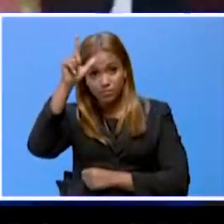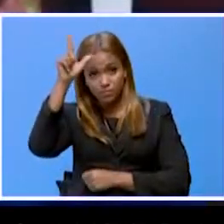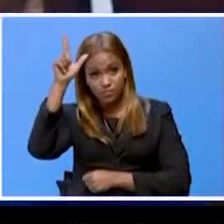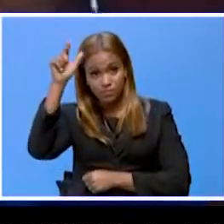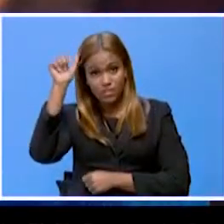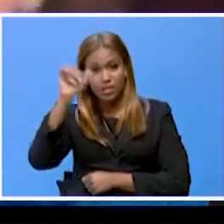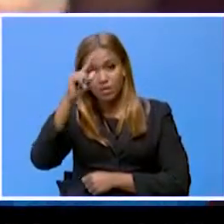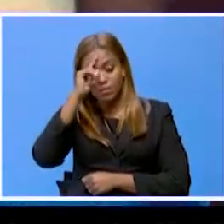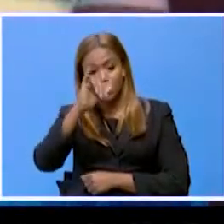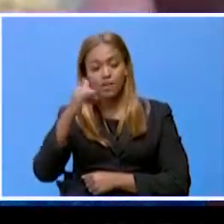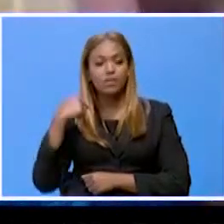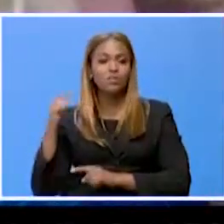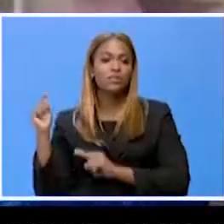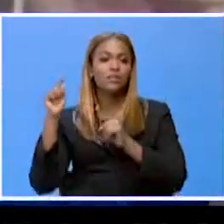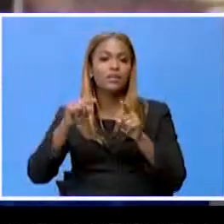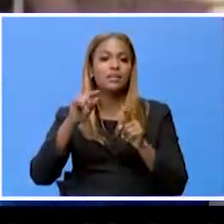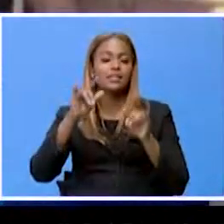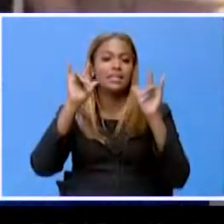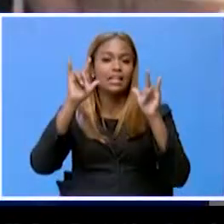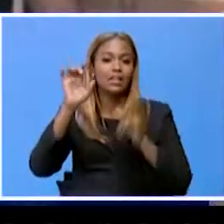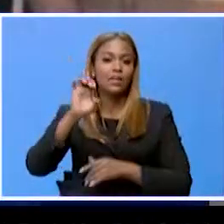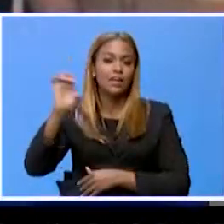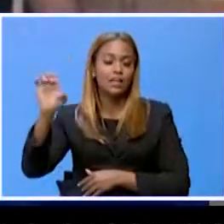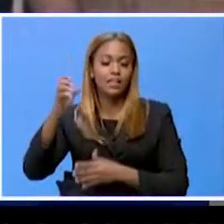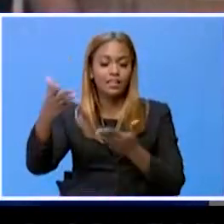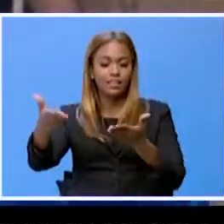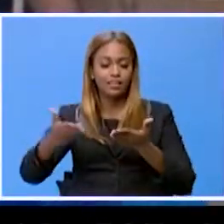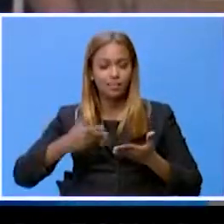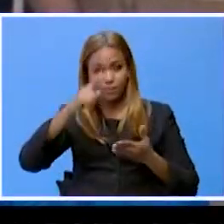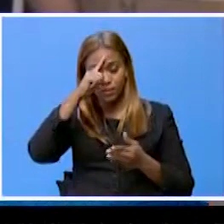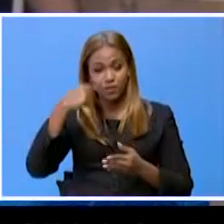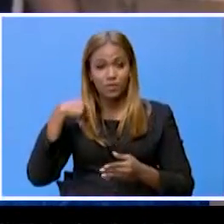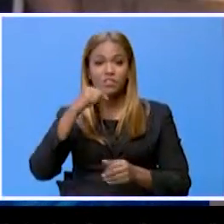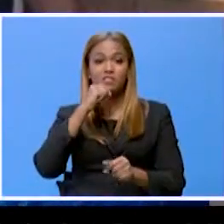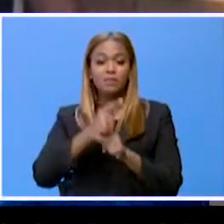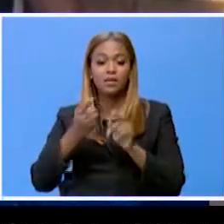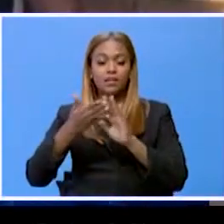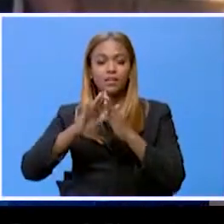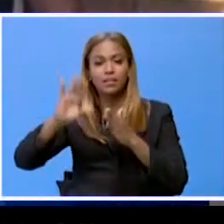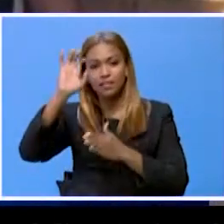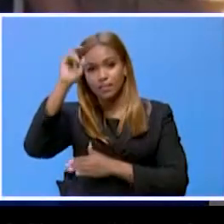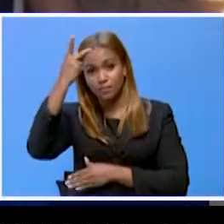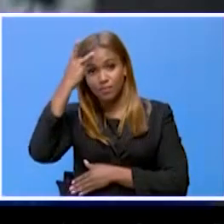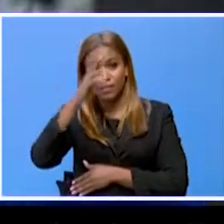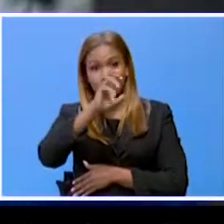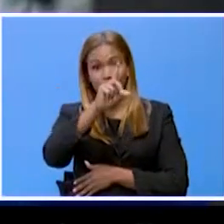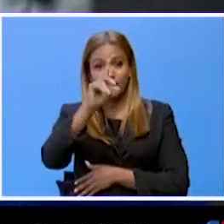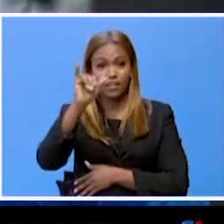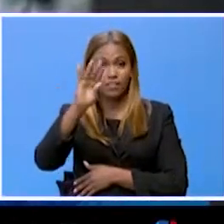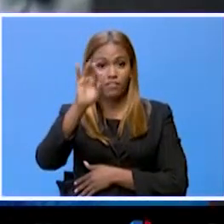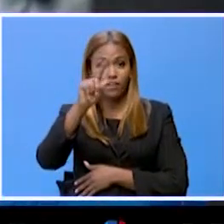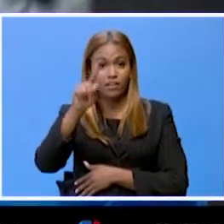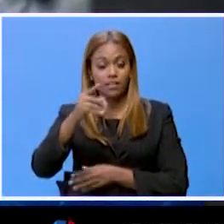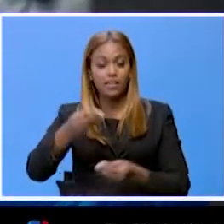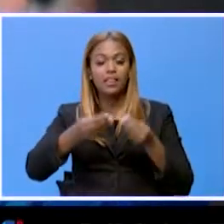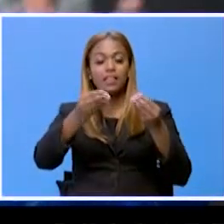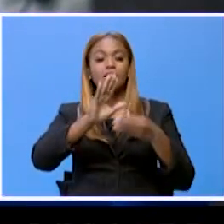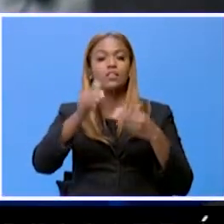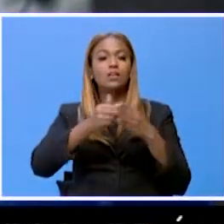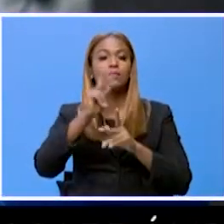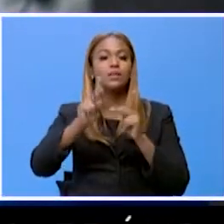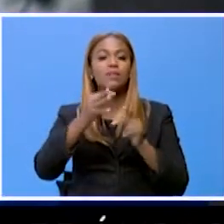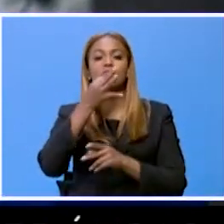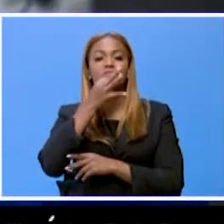estamos acá en Santiago Este, invitados por nuestro hermano el alcalde Eddie Báez, llegando a toda la población, y